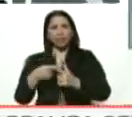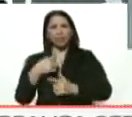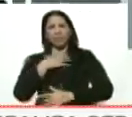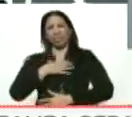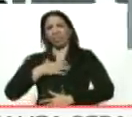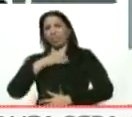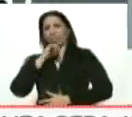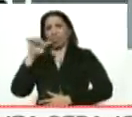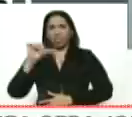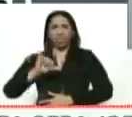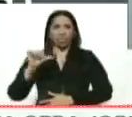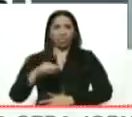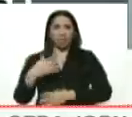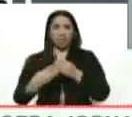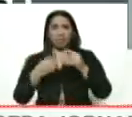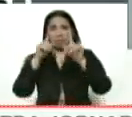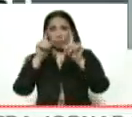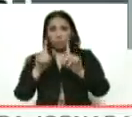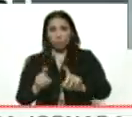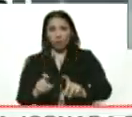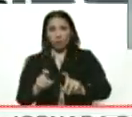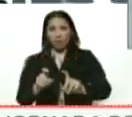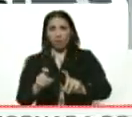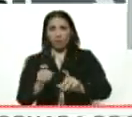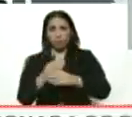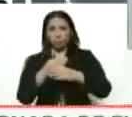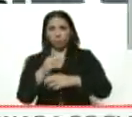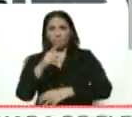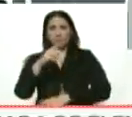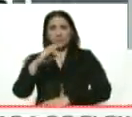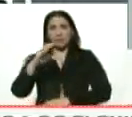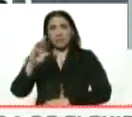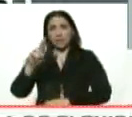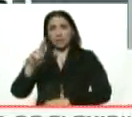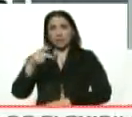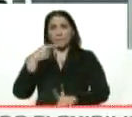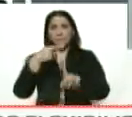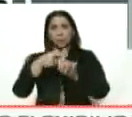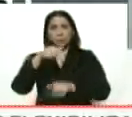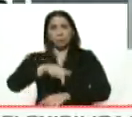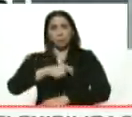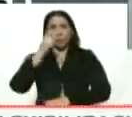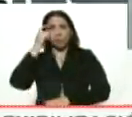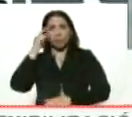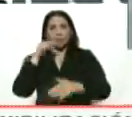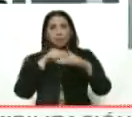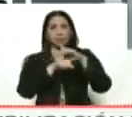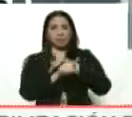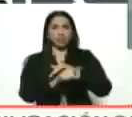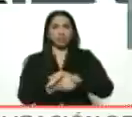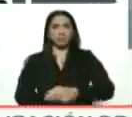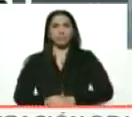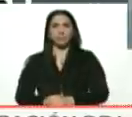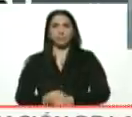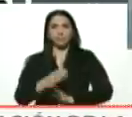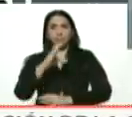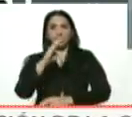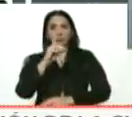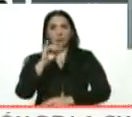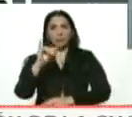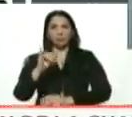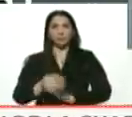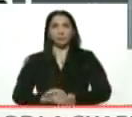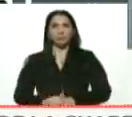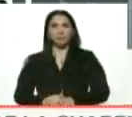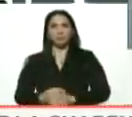malestar general, se le tomó la prueba molecular, dando positivo el día de hoy. Está ingresada en un CDI.